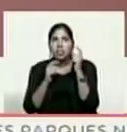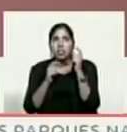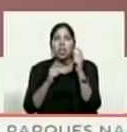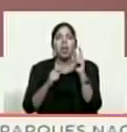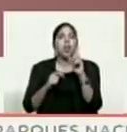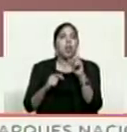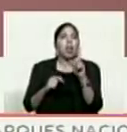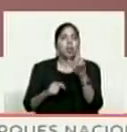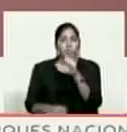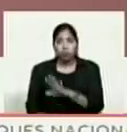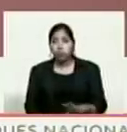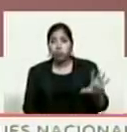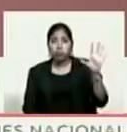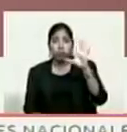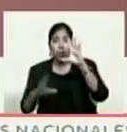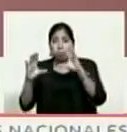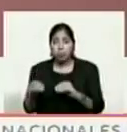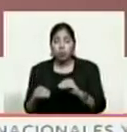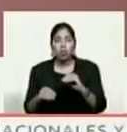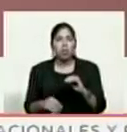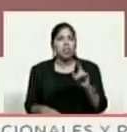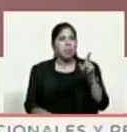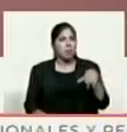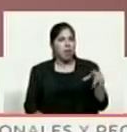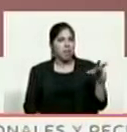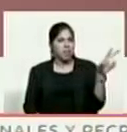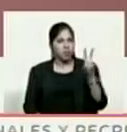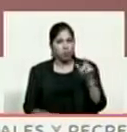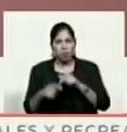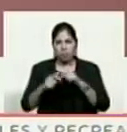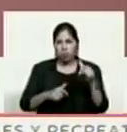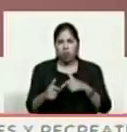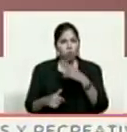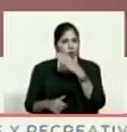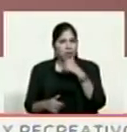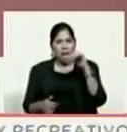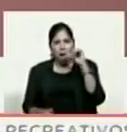en Venezuela durante el ataque terrorista solamente para los chavistas.